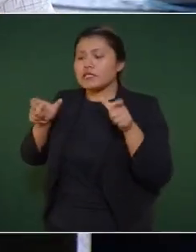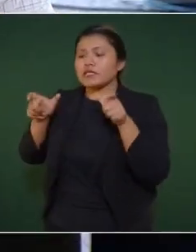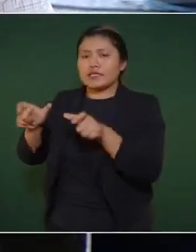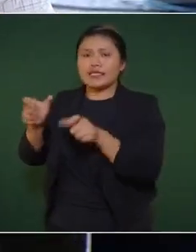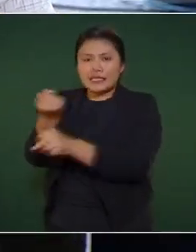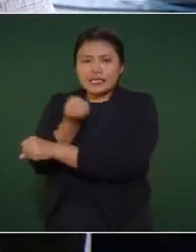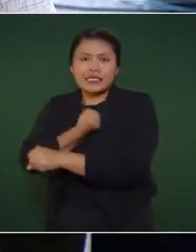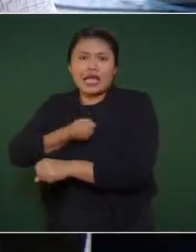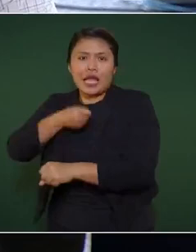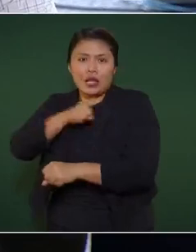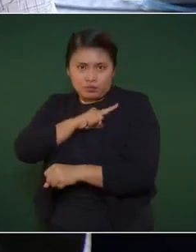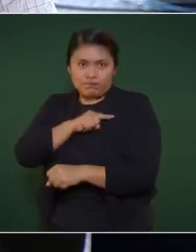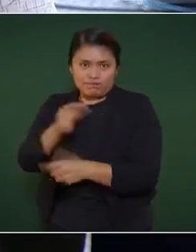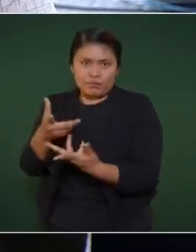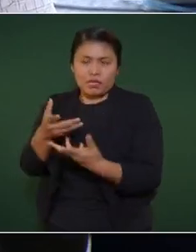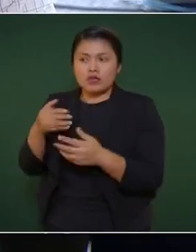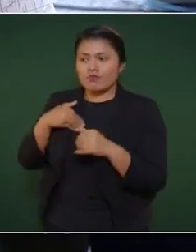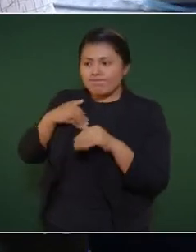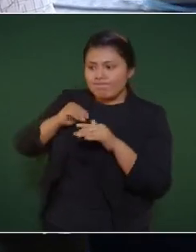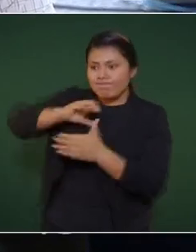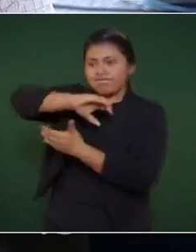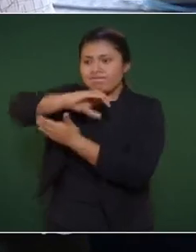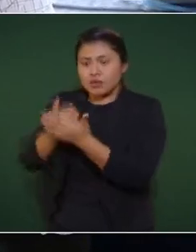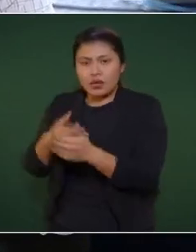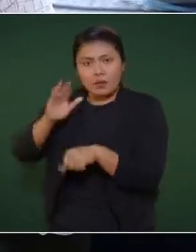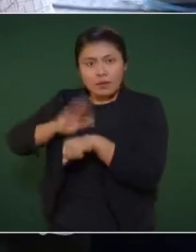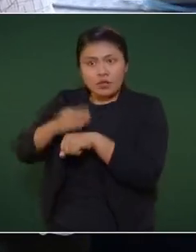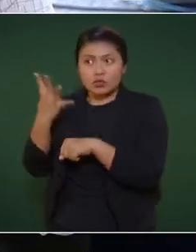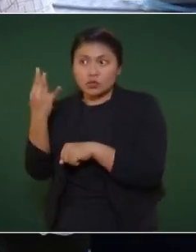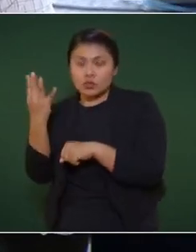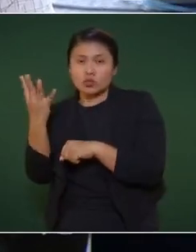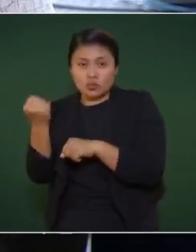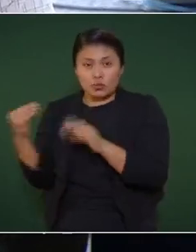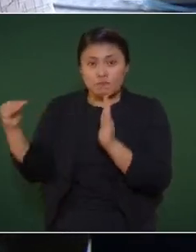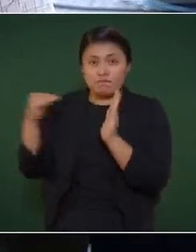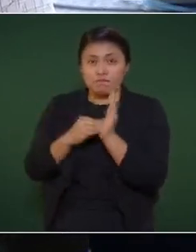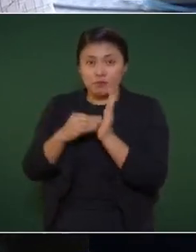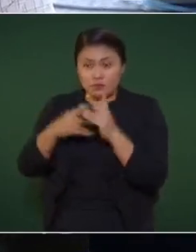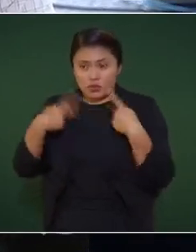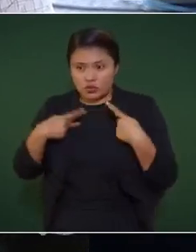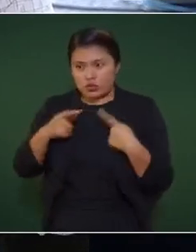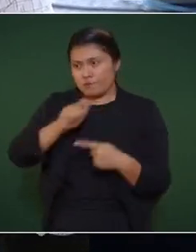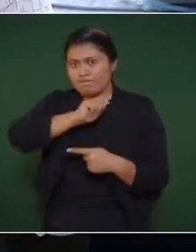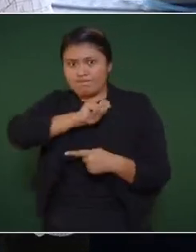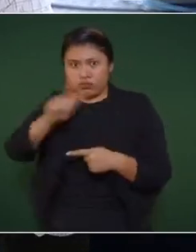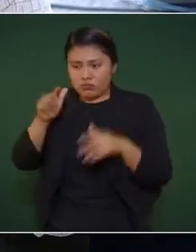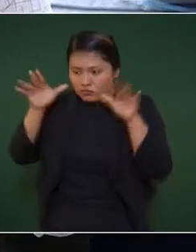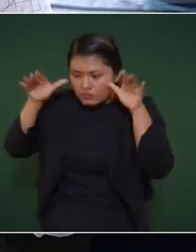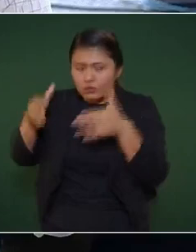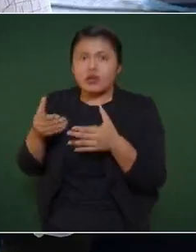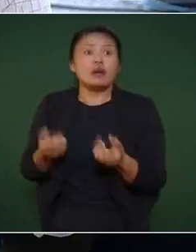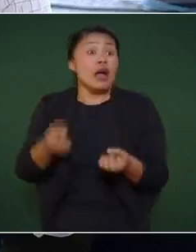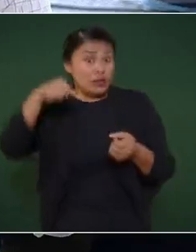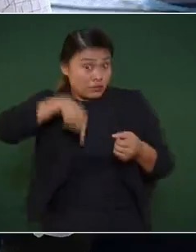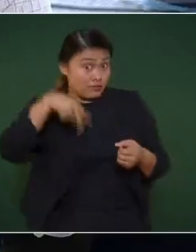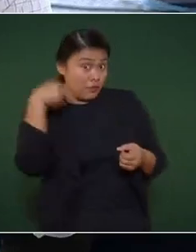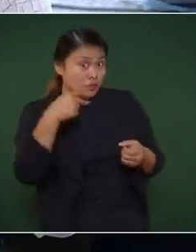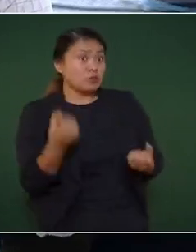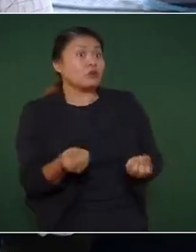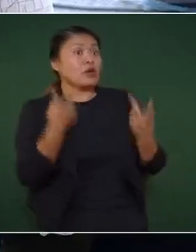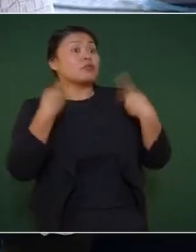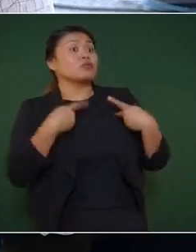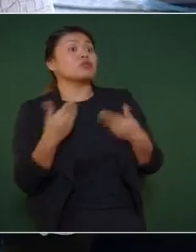a 9,000 especialistas, pero aquí en Veracruz concretamente, ¿cuántos van a venir? ¿Cómo se va a reforzar o